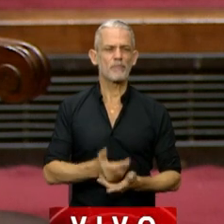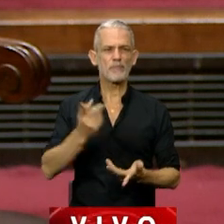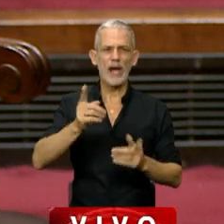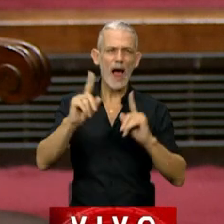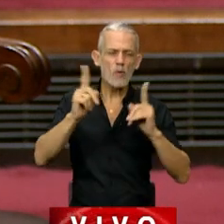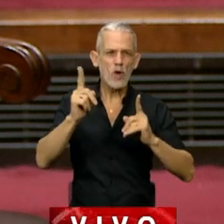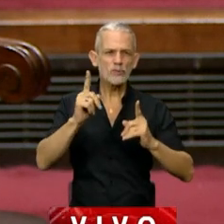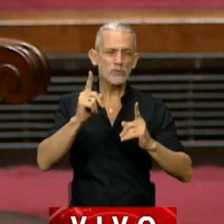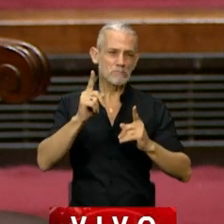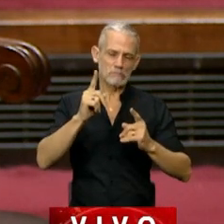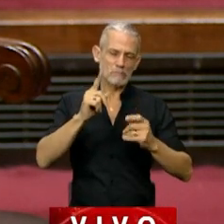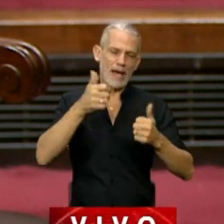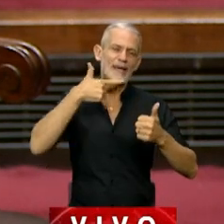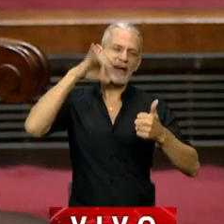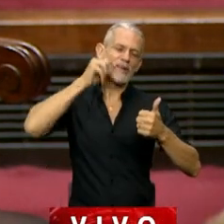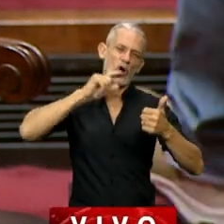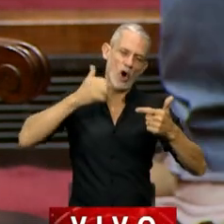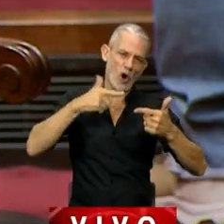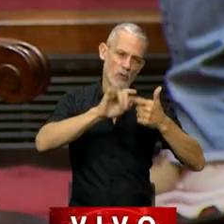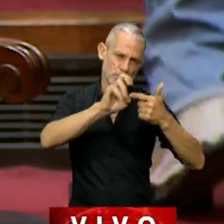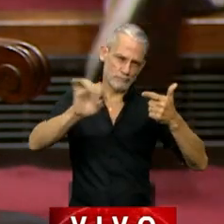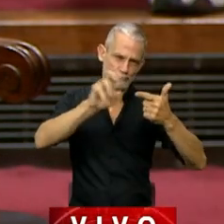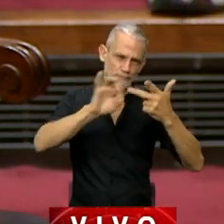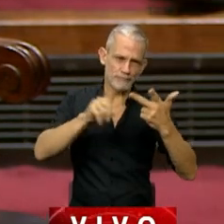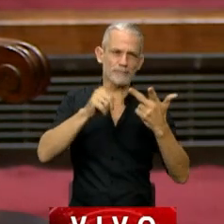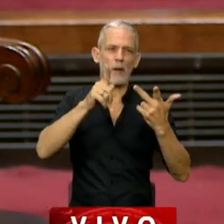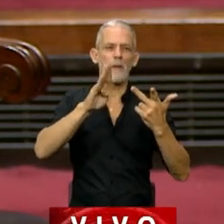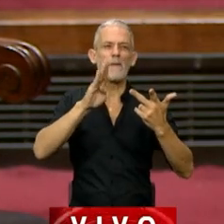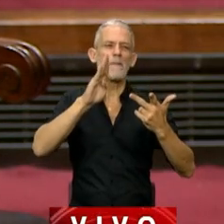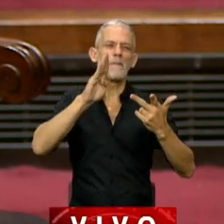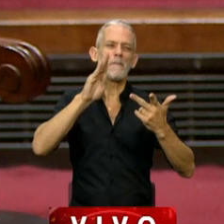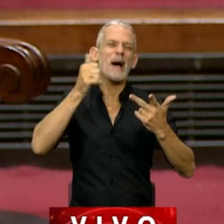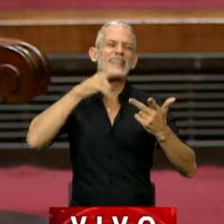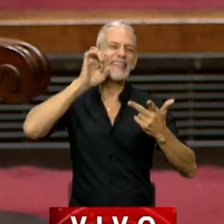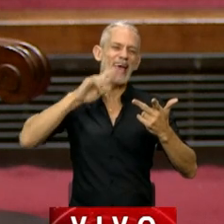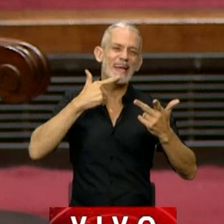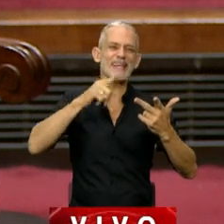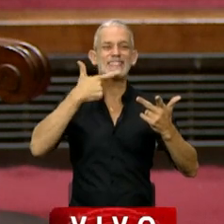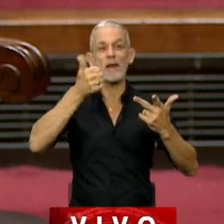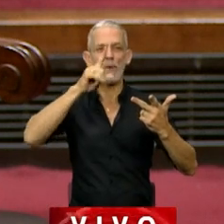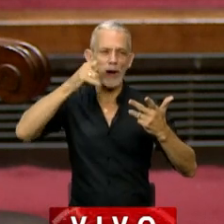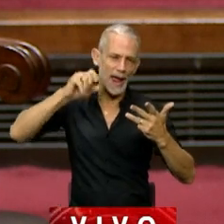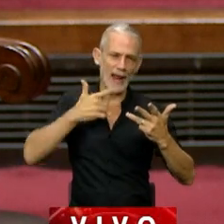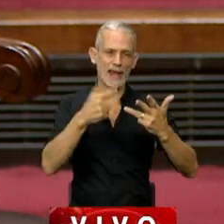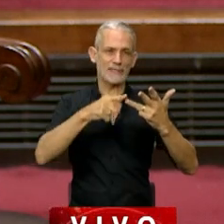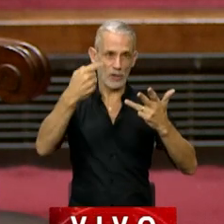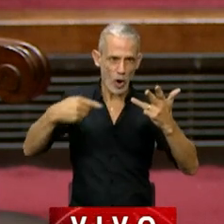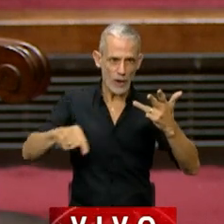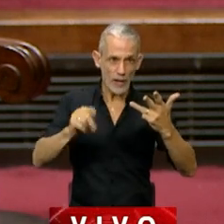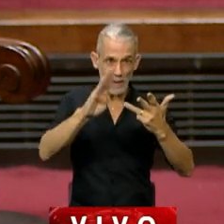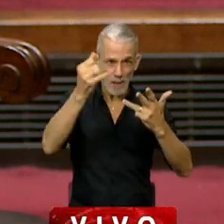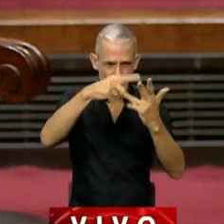Determinado tipo de clepsielas, estafilococos, enterococos, acitinobacter, pseudomonas, salmonelas, campilobacterias, hoy